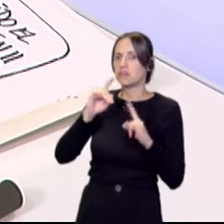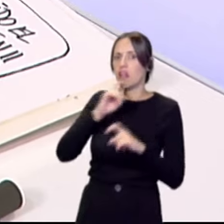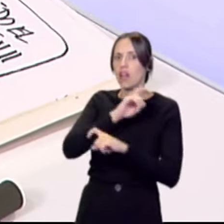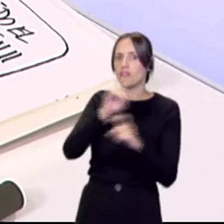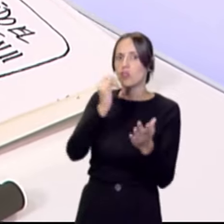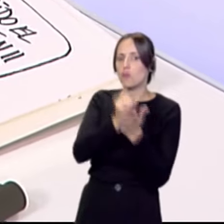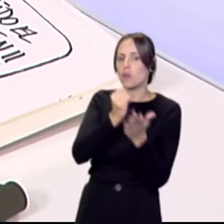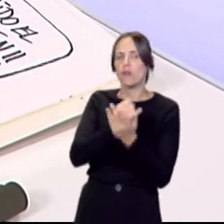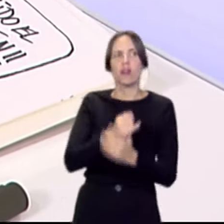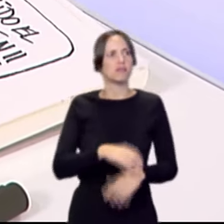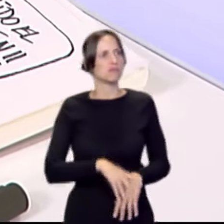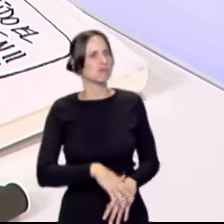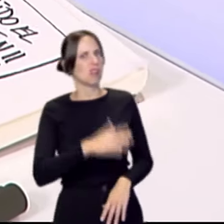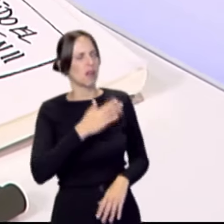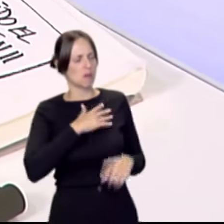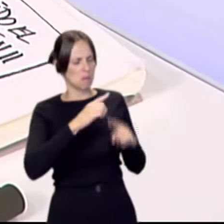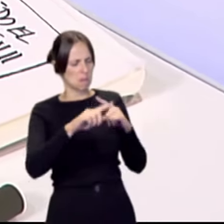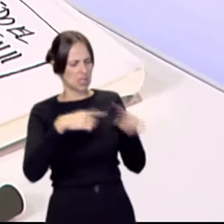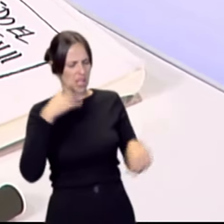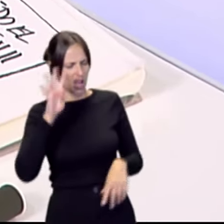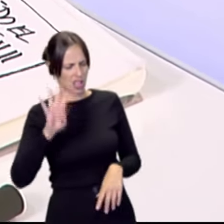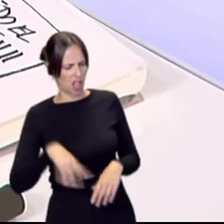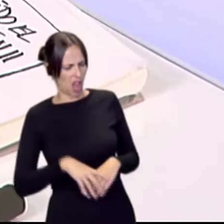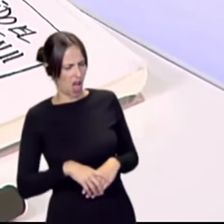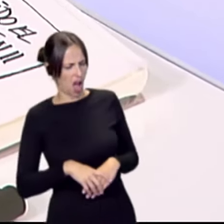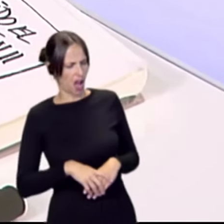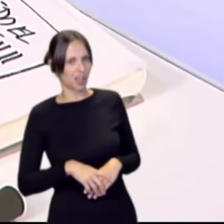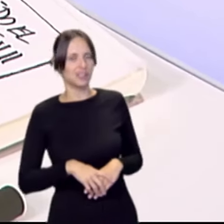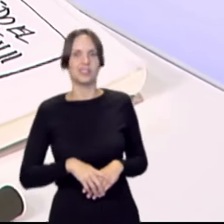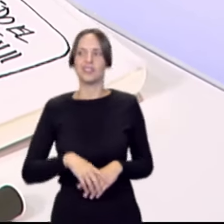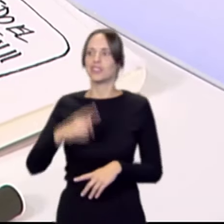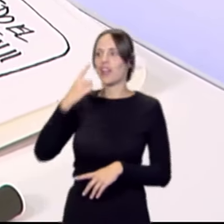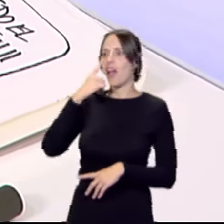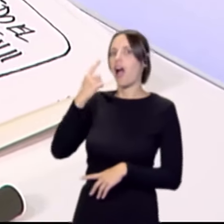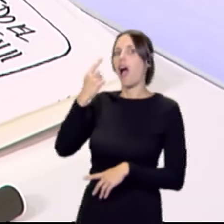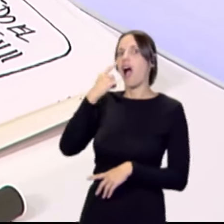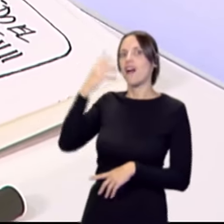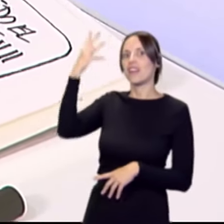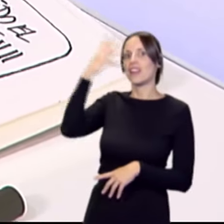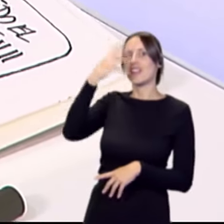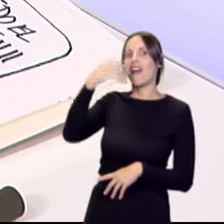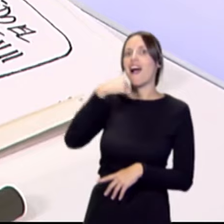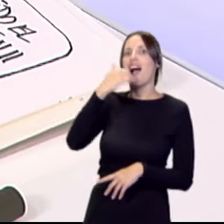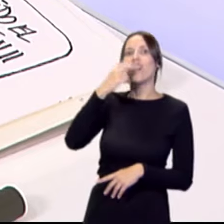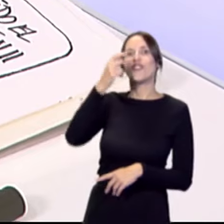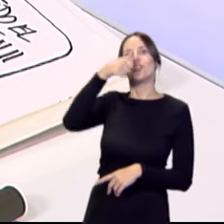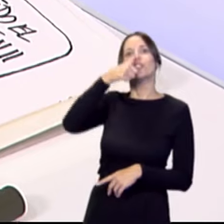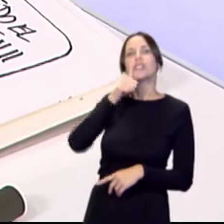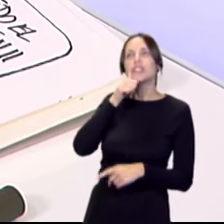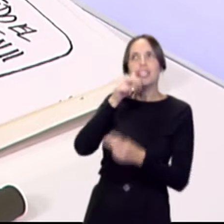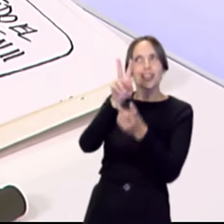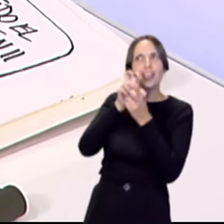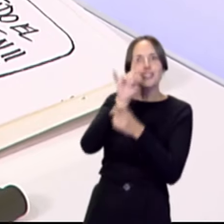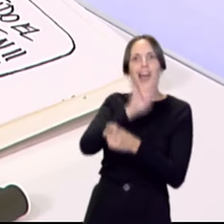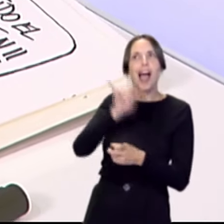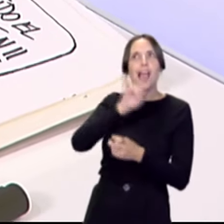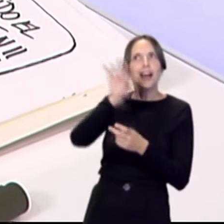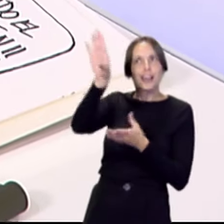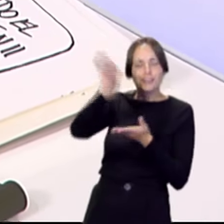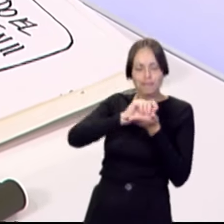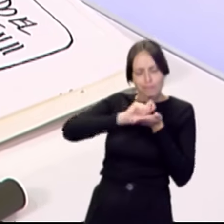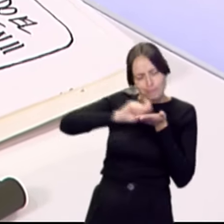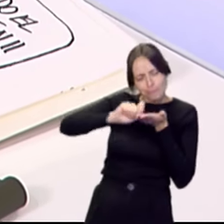dice Paco, a mí me ha salido el mensaje en catalán. Dice, a ver si Clavijo le ha sacado a Sánchez la cinta canaria. Bueno, pues